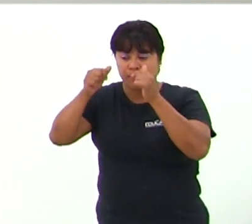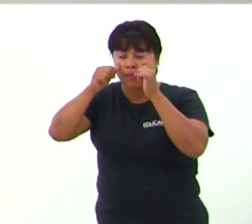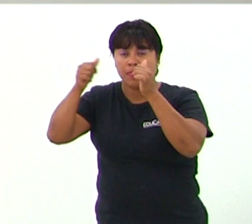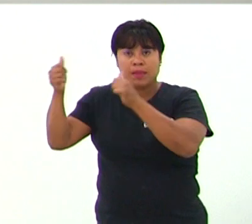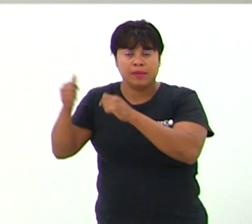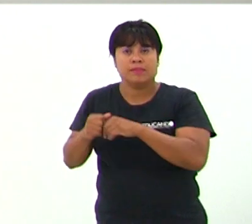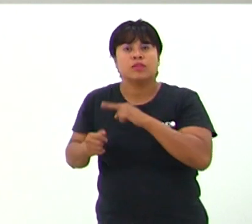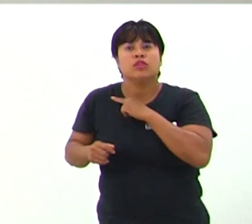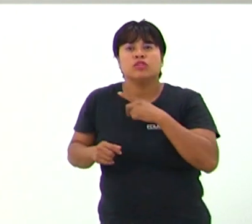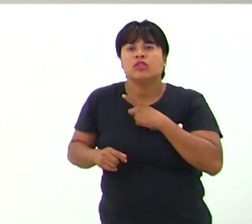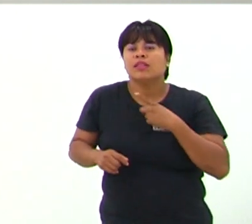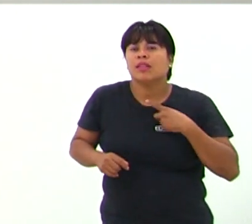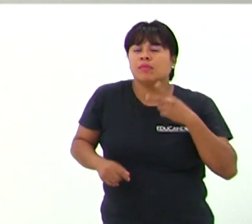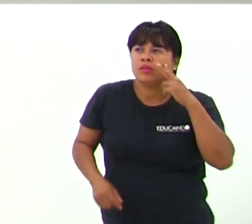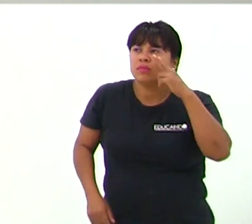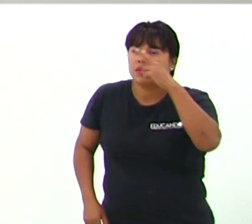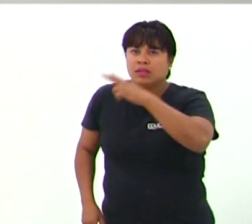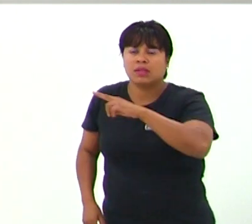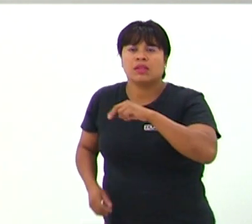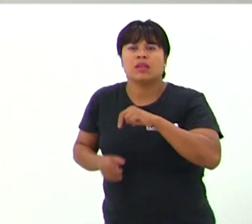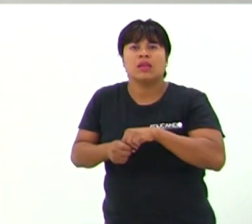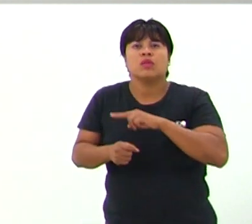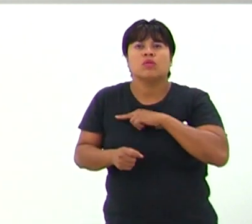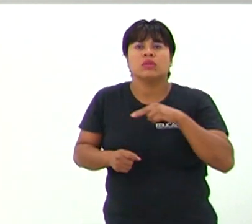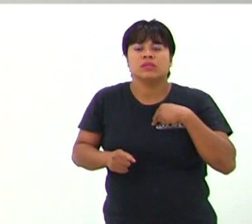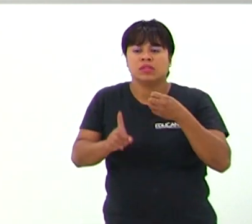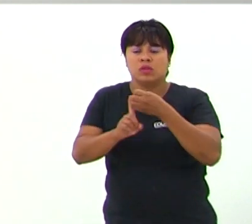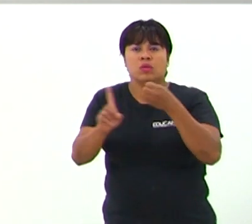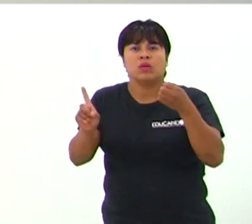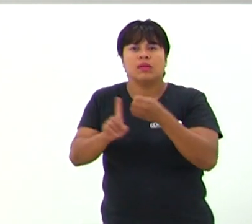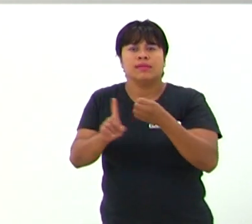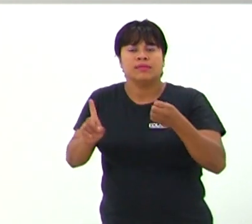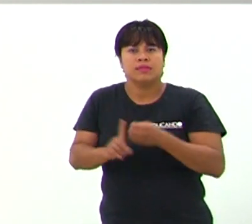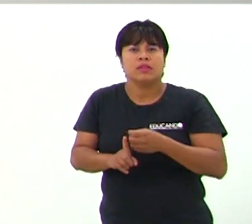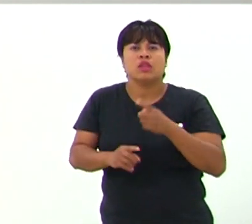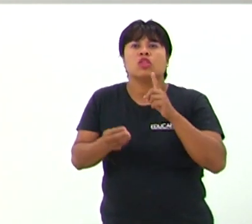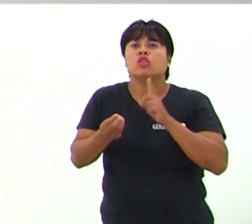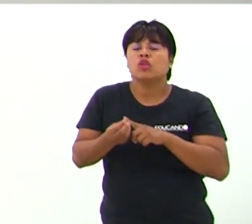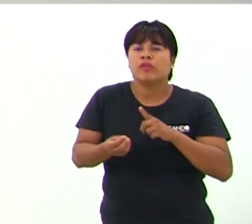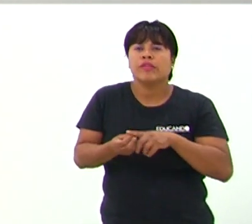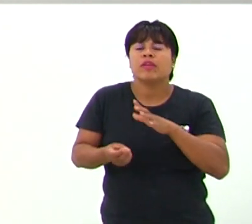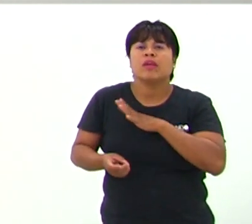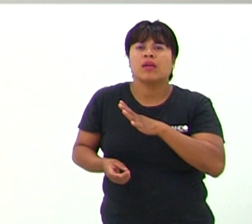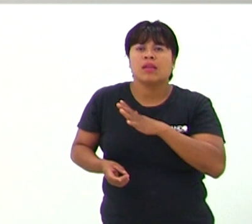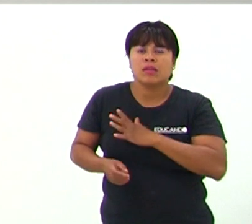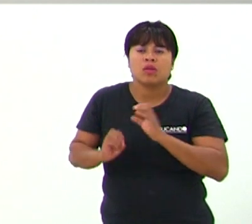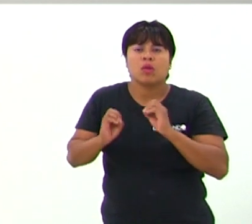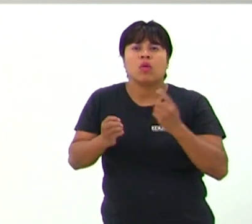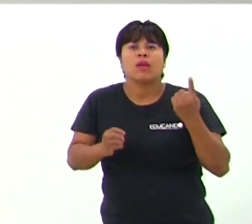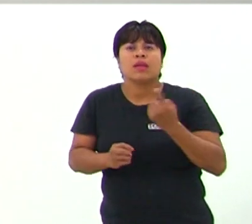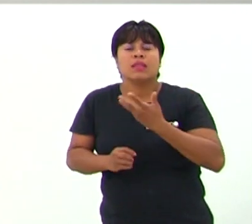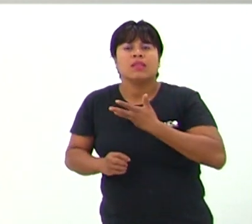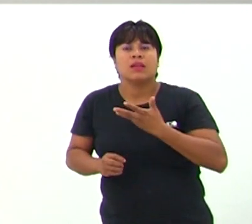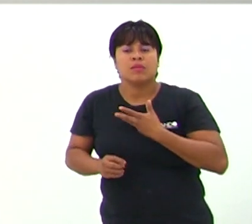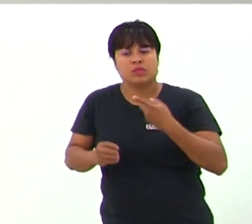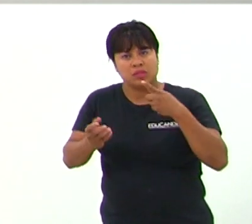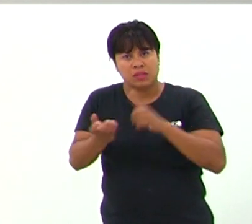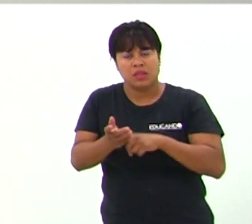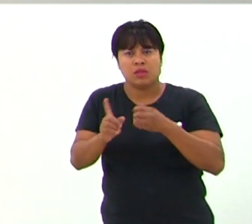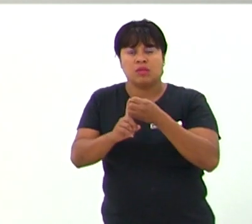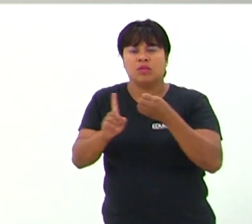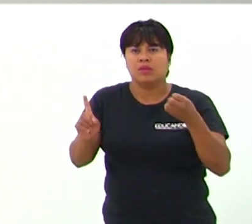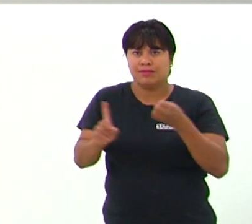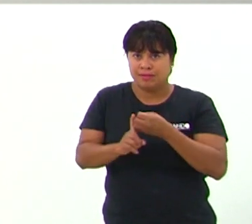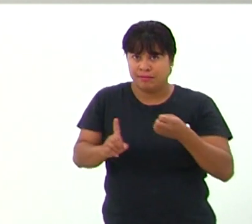que identificar en nuestras oraciones dónde se encuentra o qué tenemos dentro de la